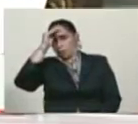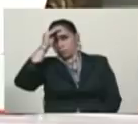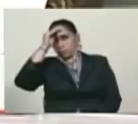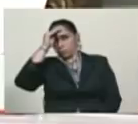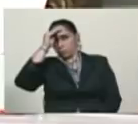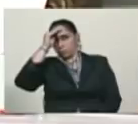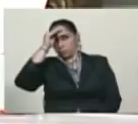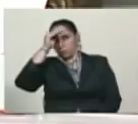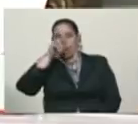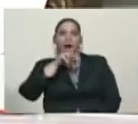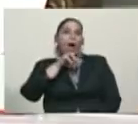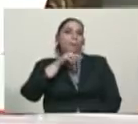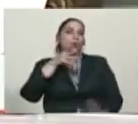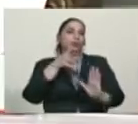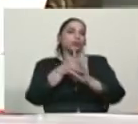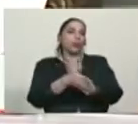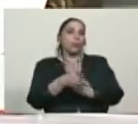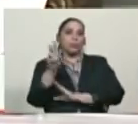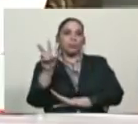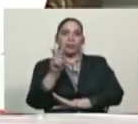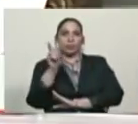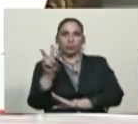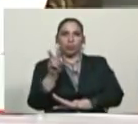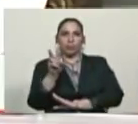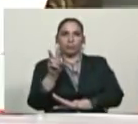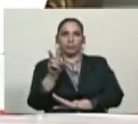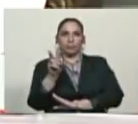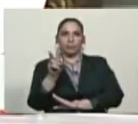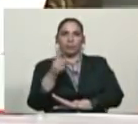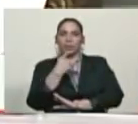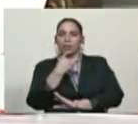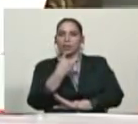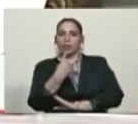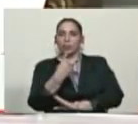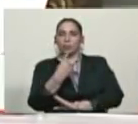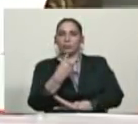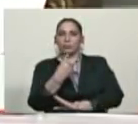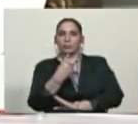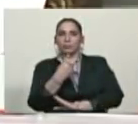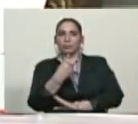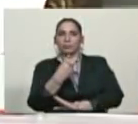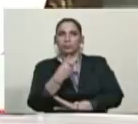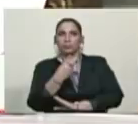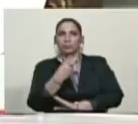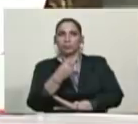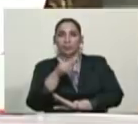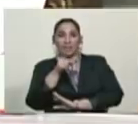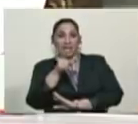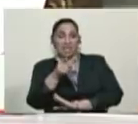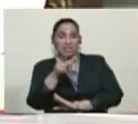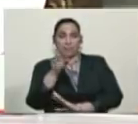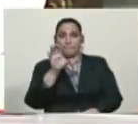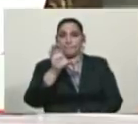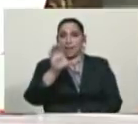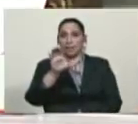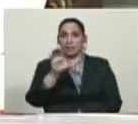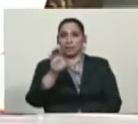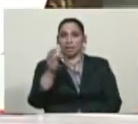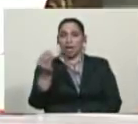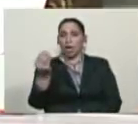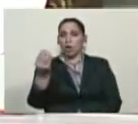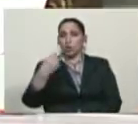habló sobre venezuela y dijo este es el país con el que